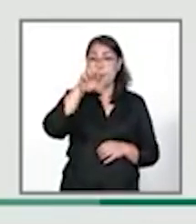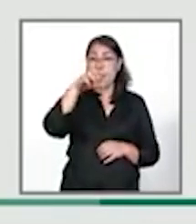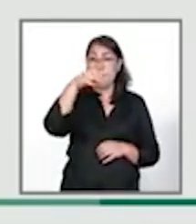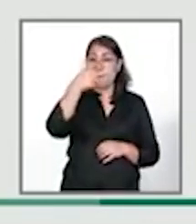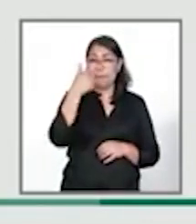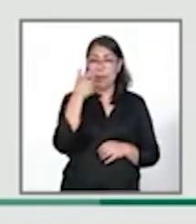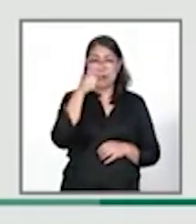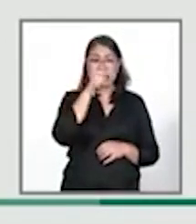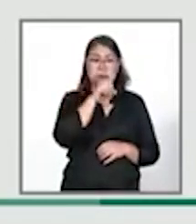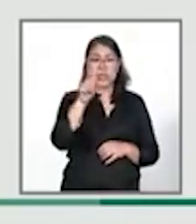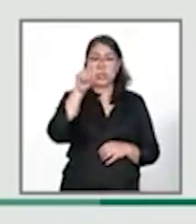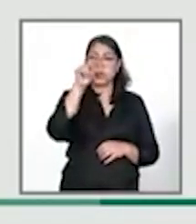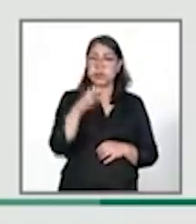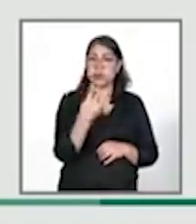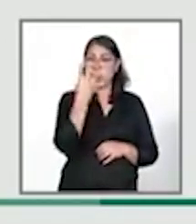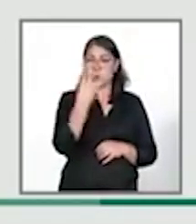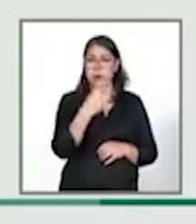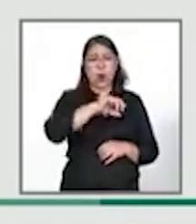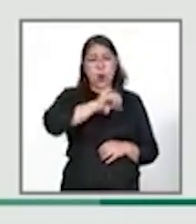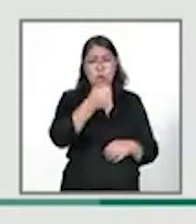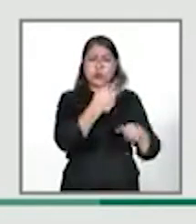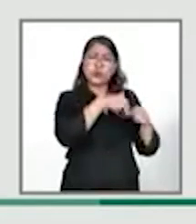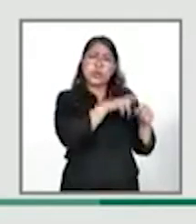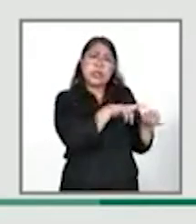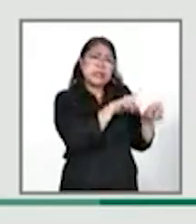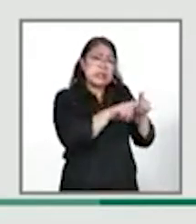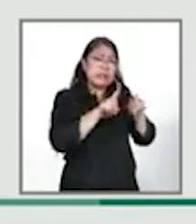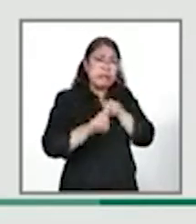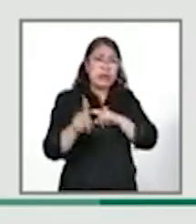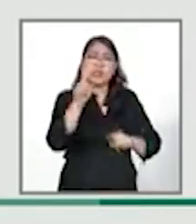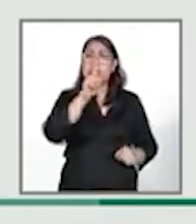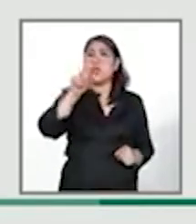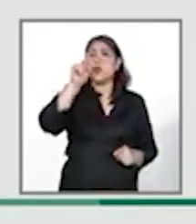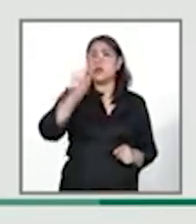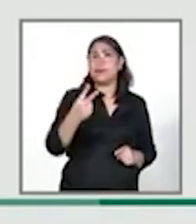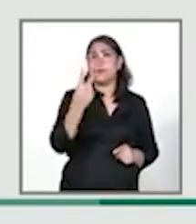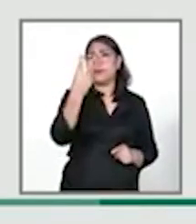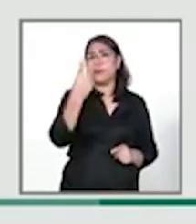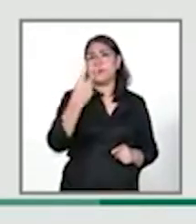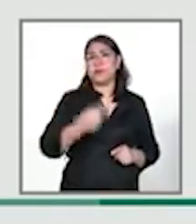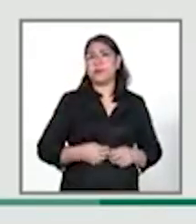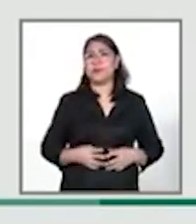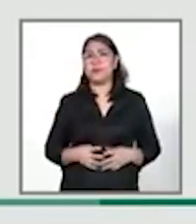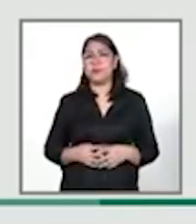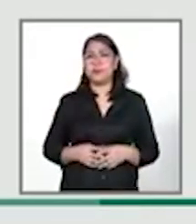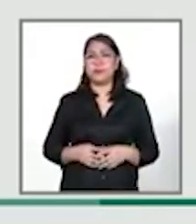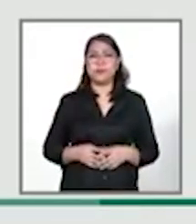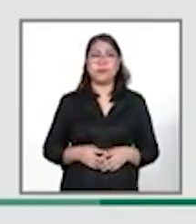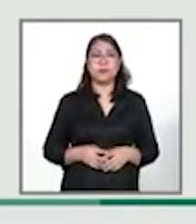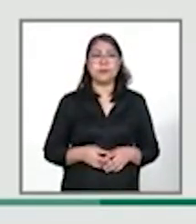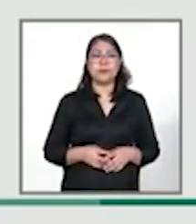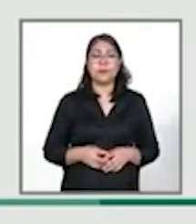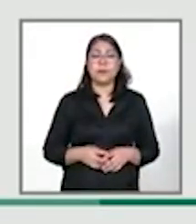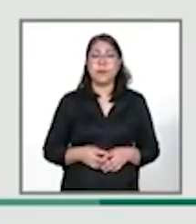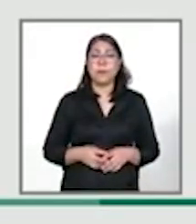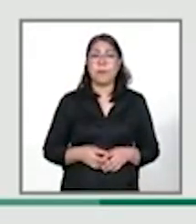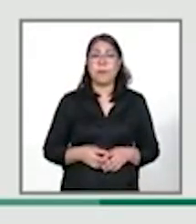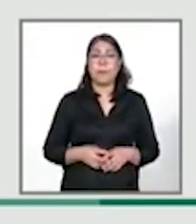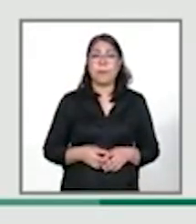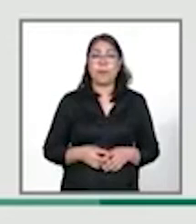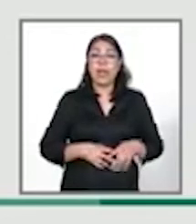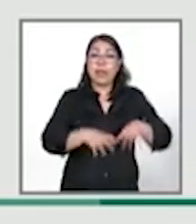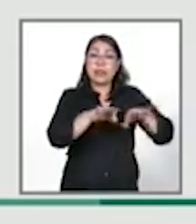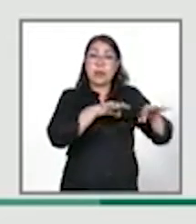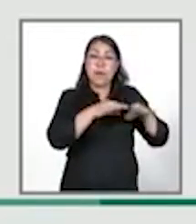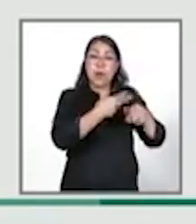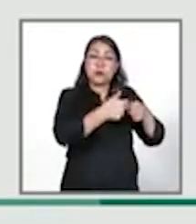PEMEX 184 y otras instituciones 182. El personal de